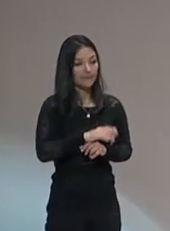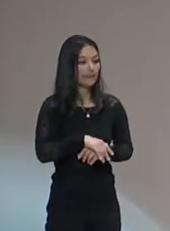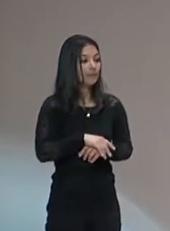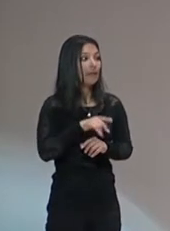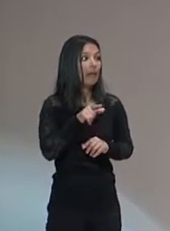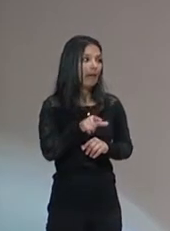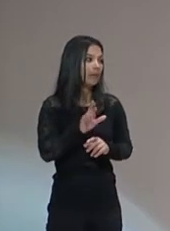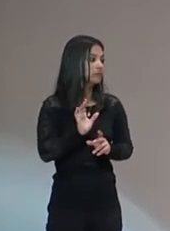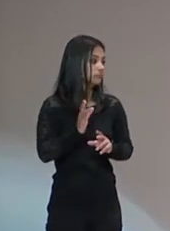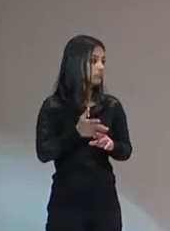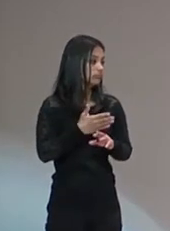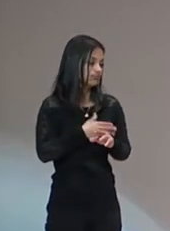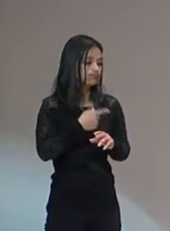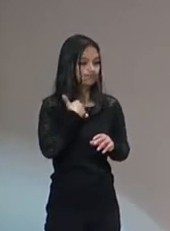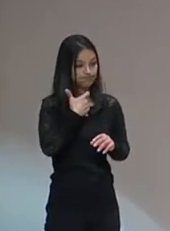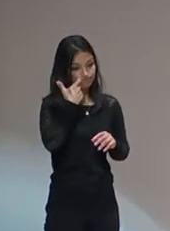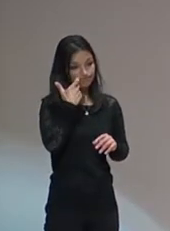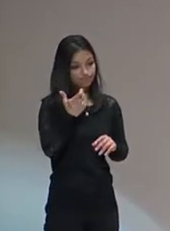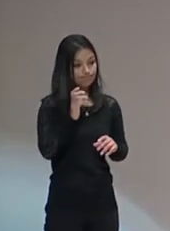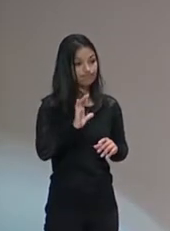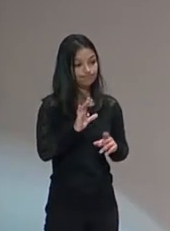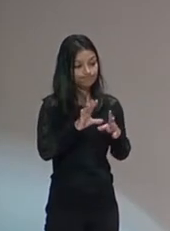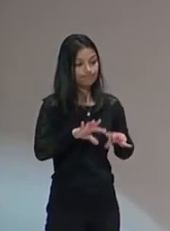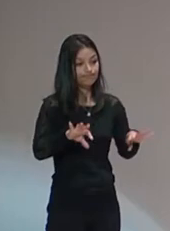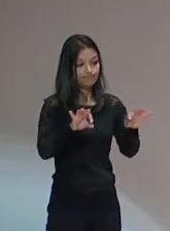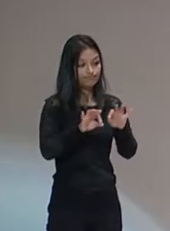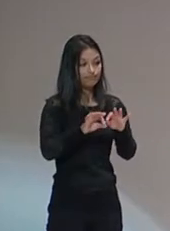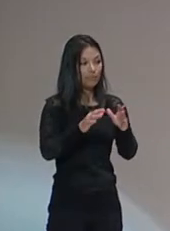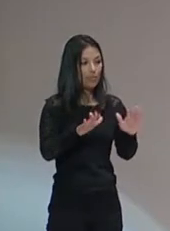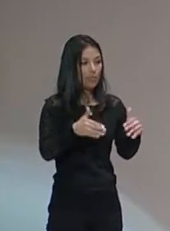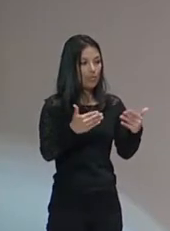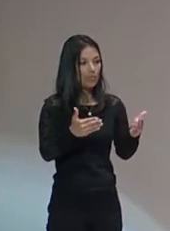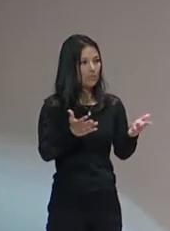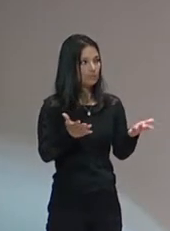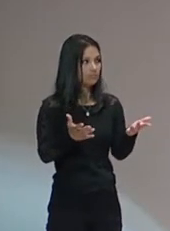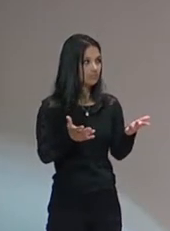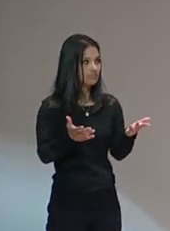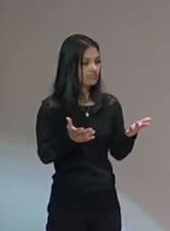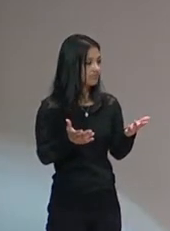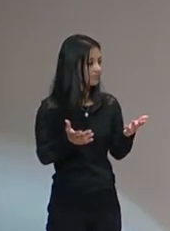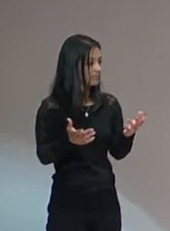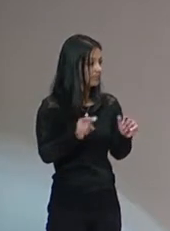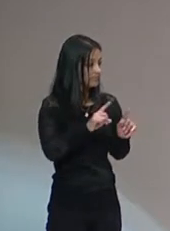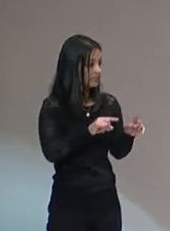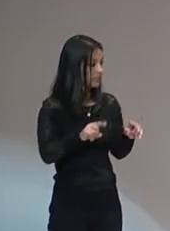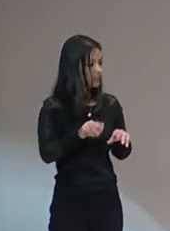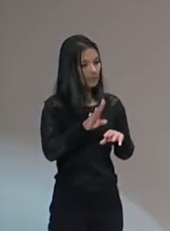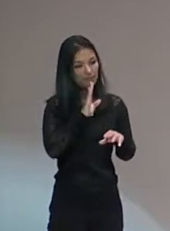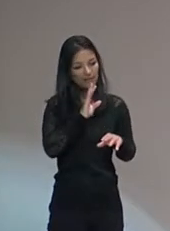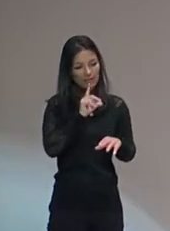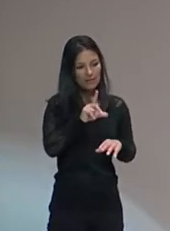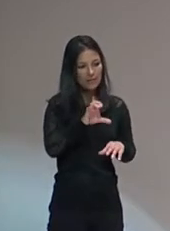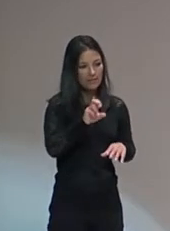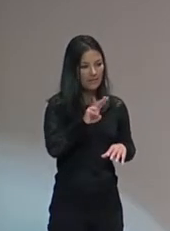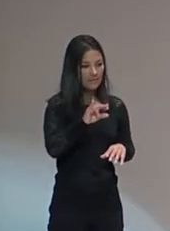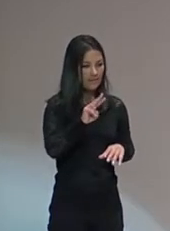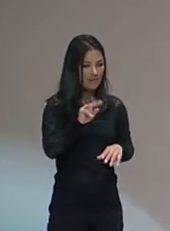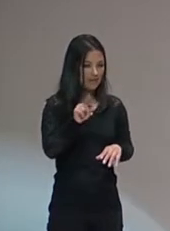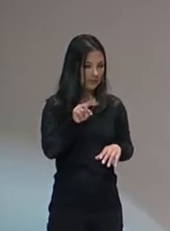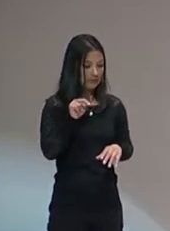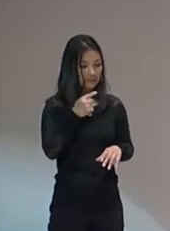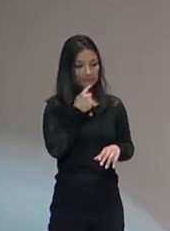la otredad, en el sentido de cómo lo plantean Levinas, de